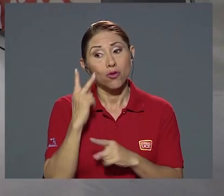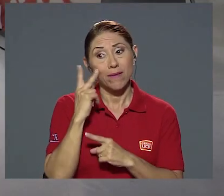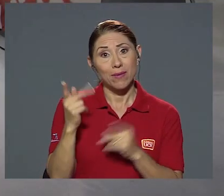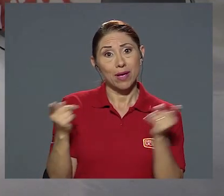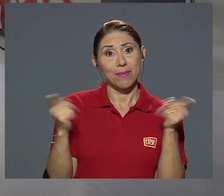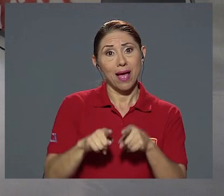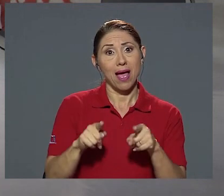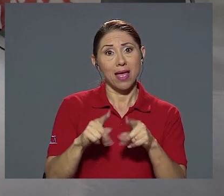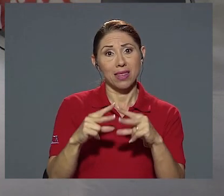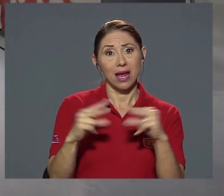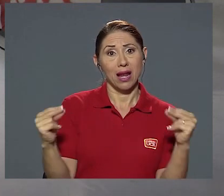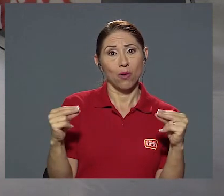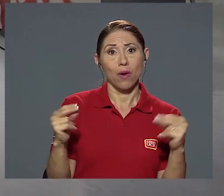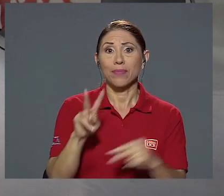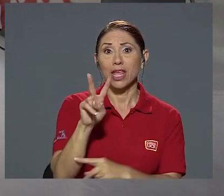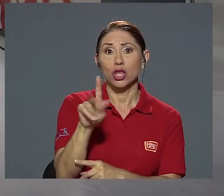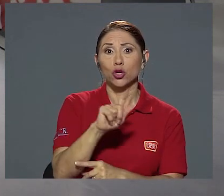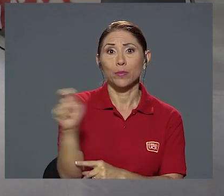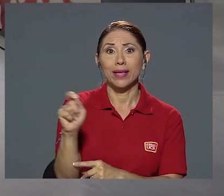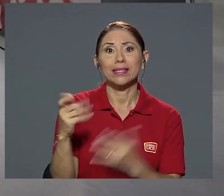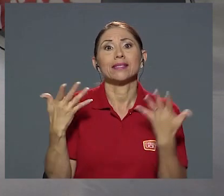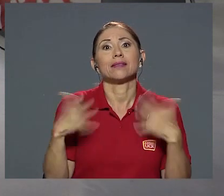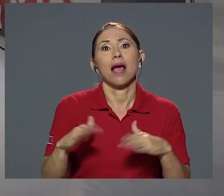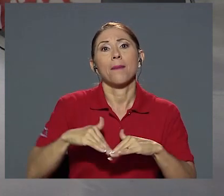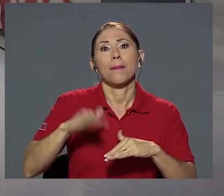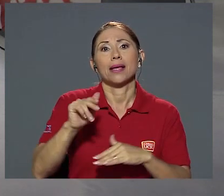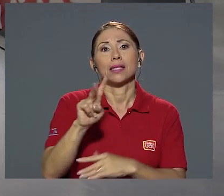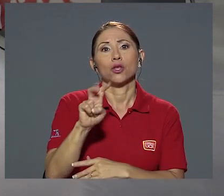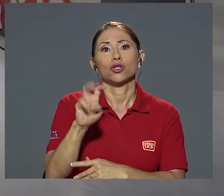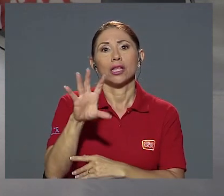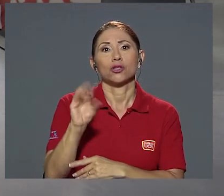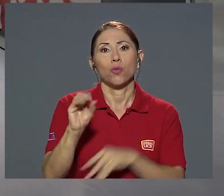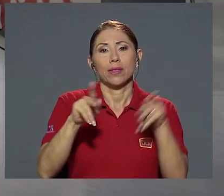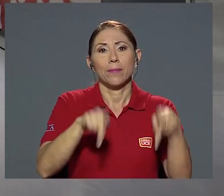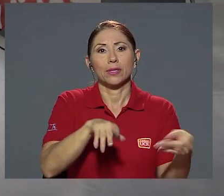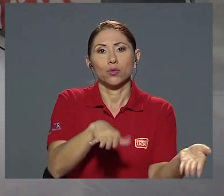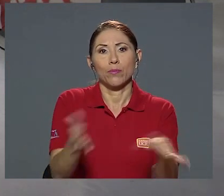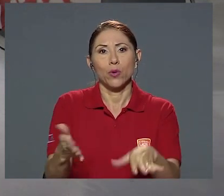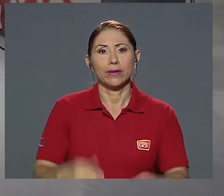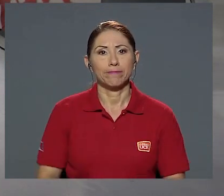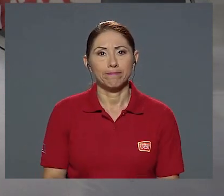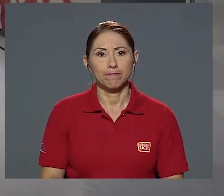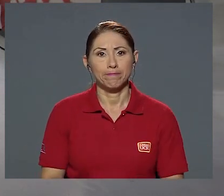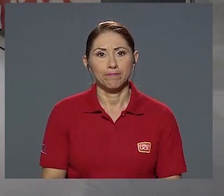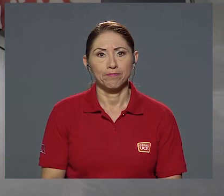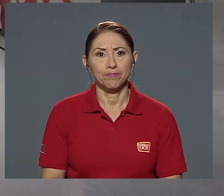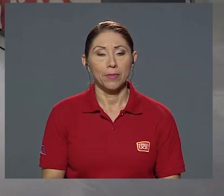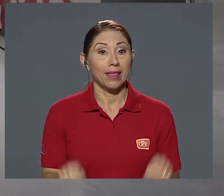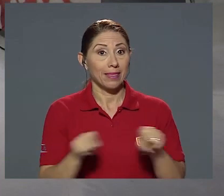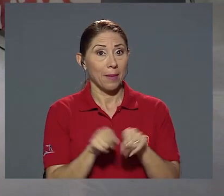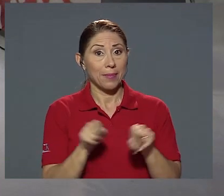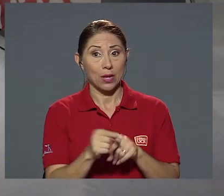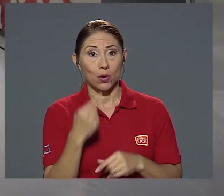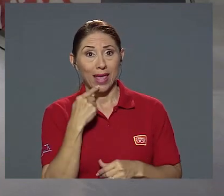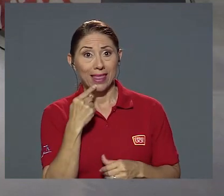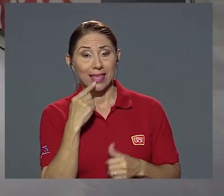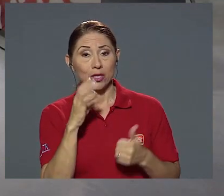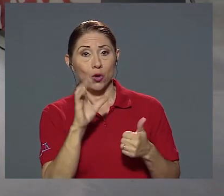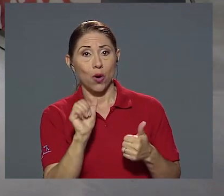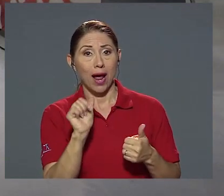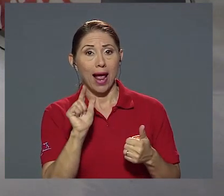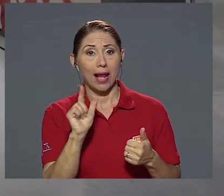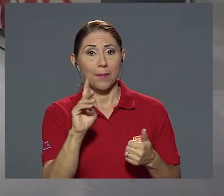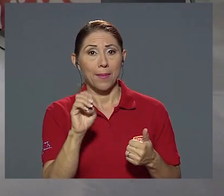lo que estamos viendo en Nicaragua, donde en 2 meses ya van más de 250 muertos. A esto que han agregado tanto